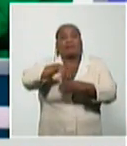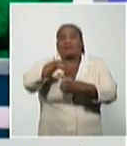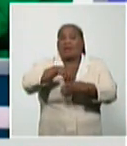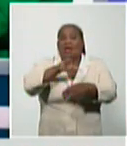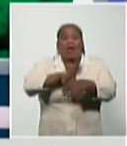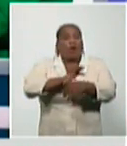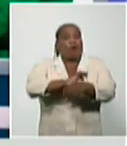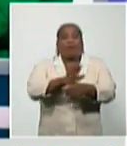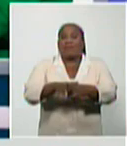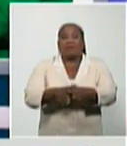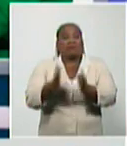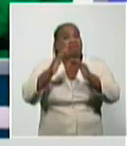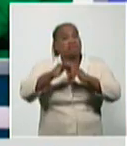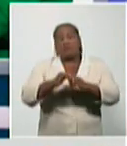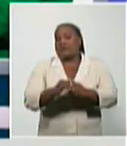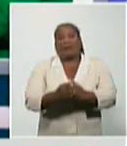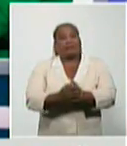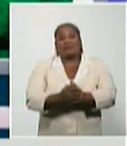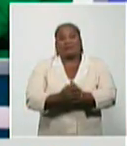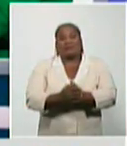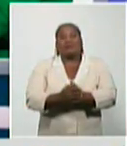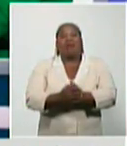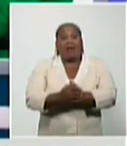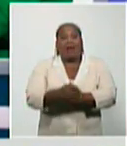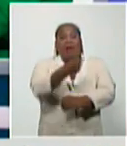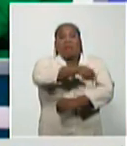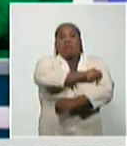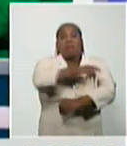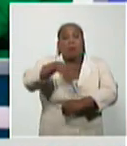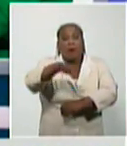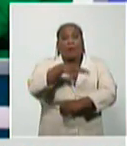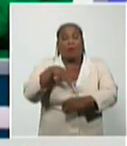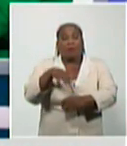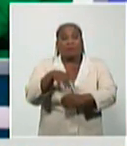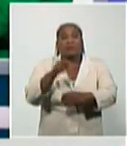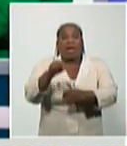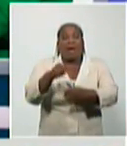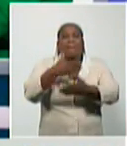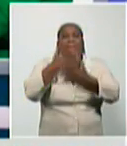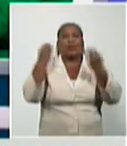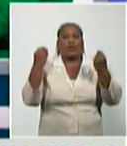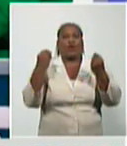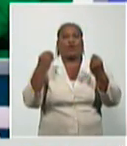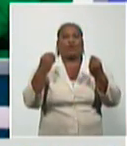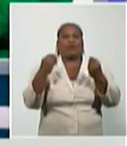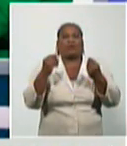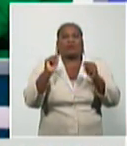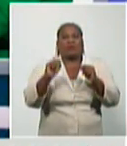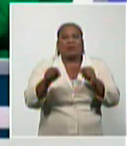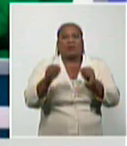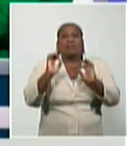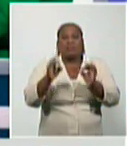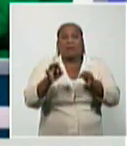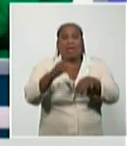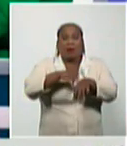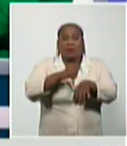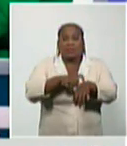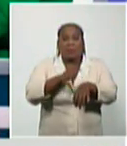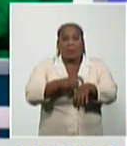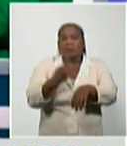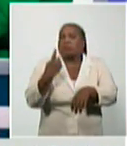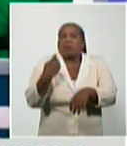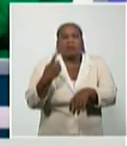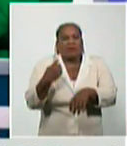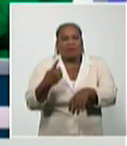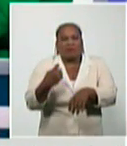niego, la población en eso perdió. Y además, de verdad que en ese momento no se requería. Pero